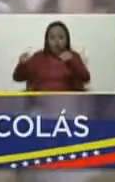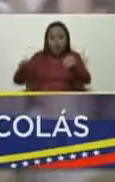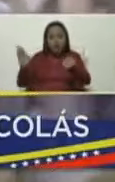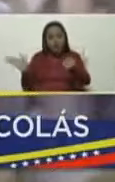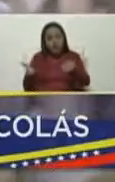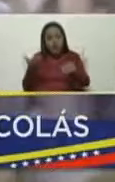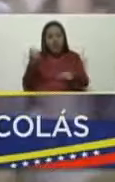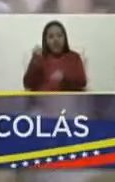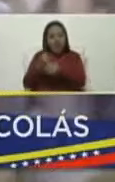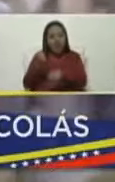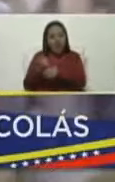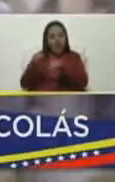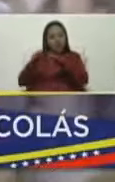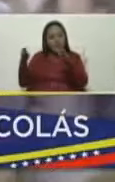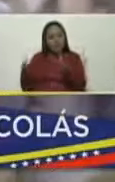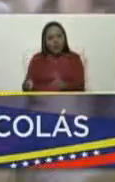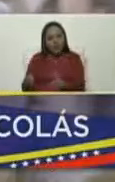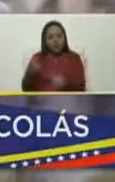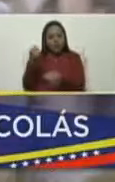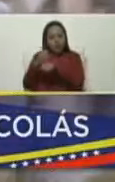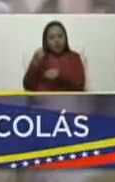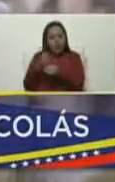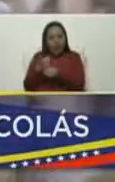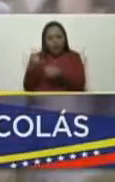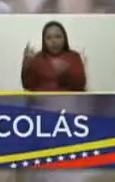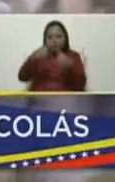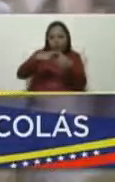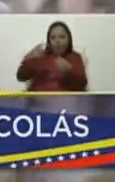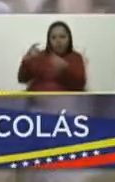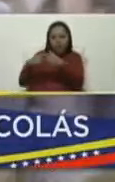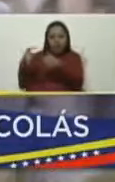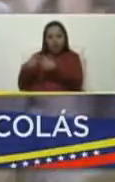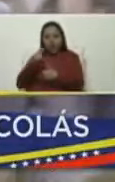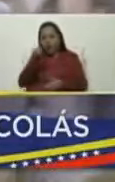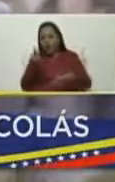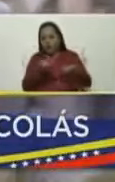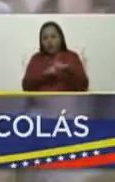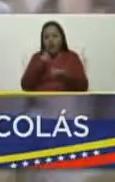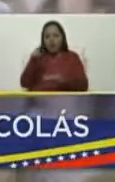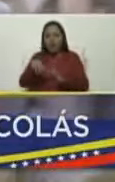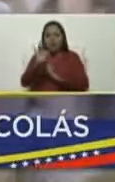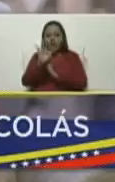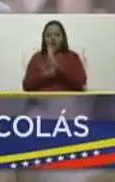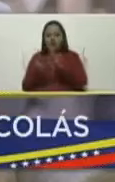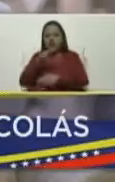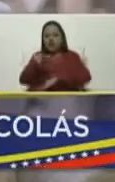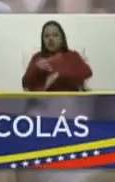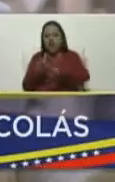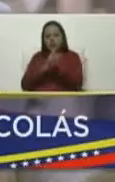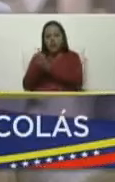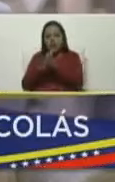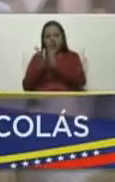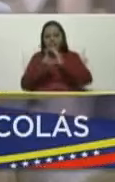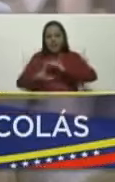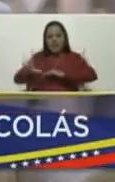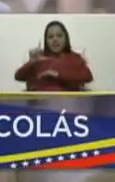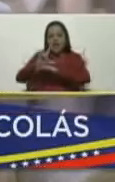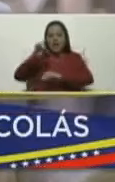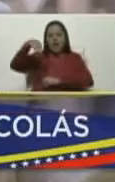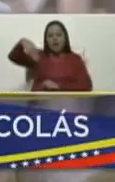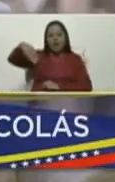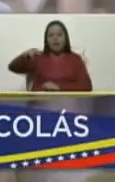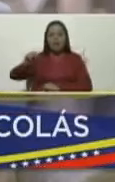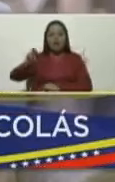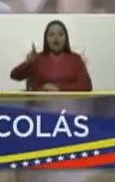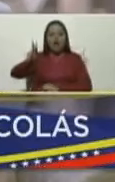mesas técnicas justamente para que ellos se incorporen plenamente. Incluso con el Fondo Nacional de Emprendimiento, la licenciada Marjuri ha